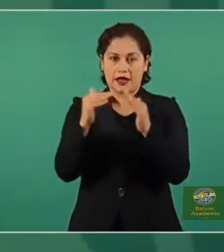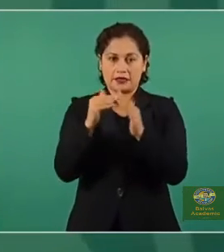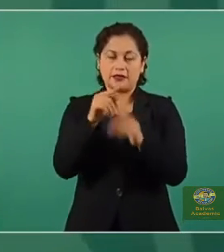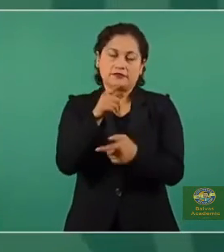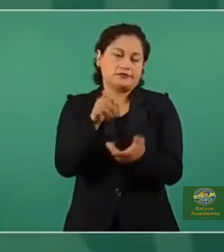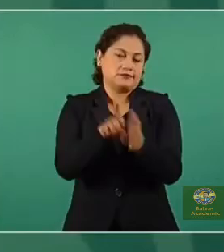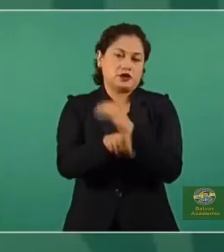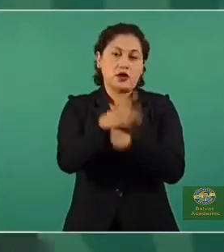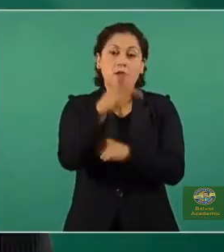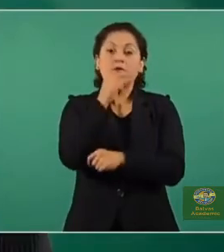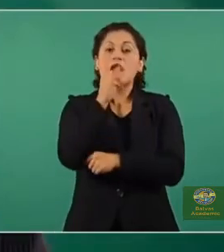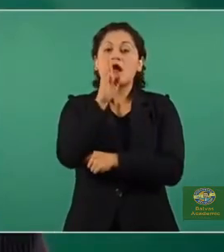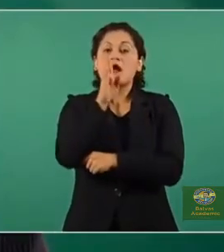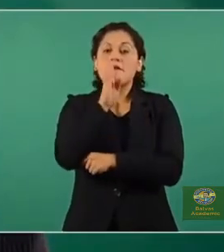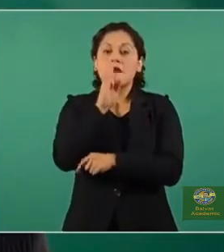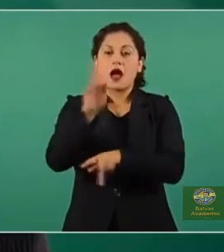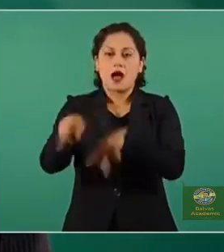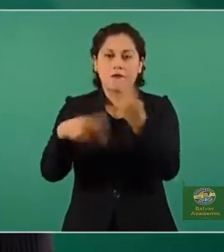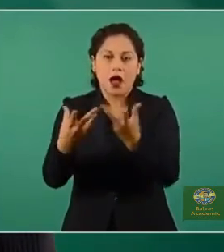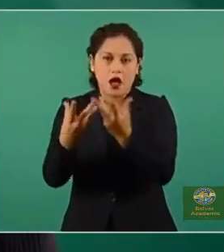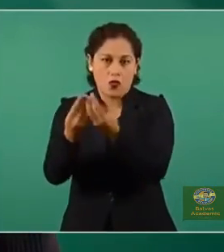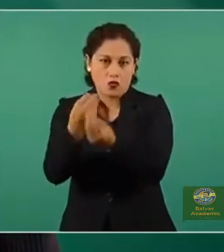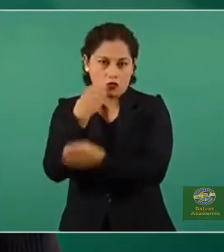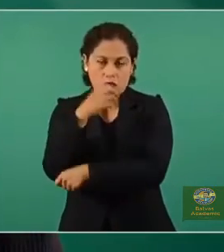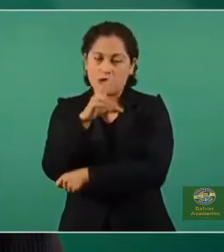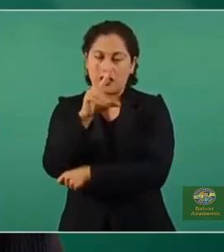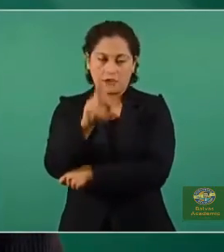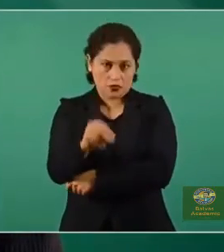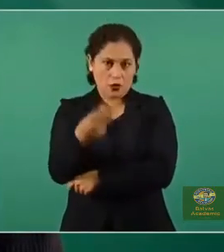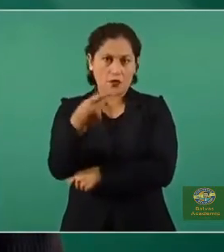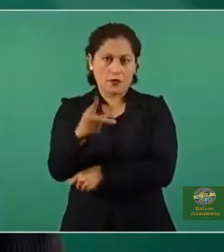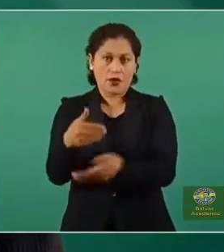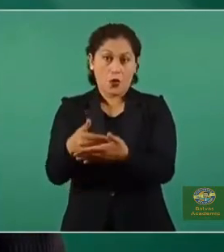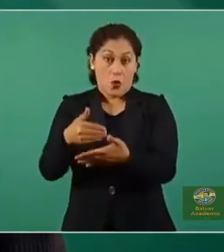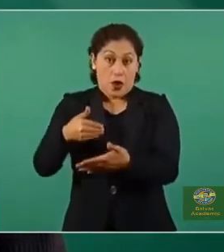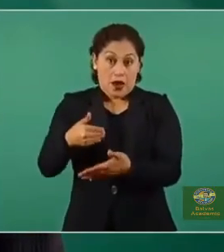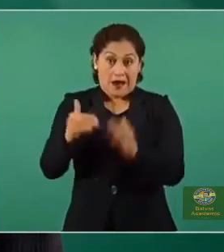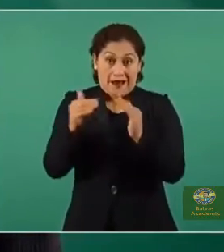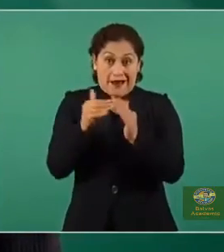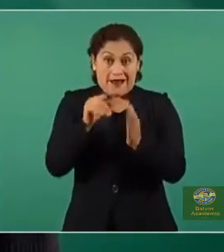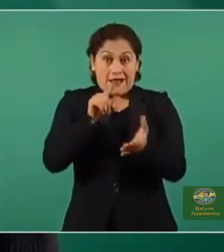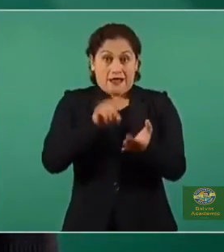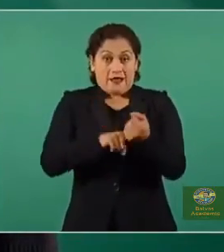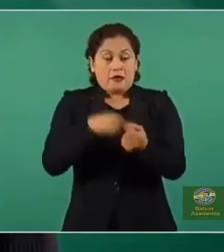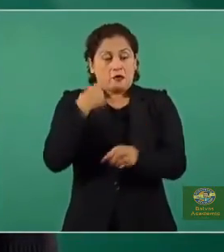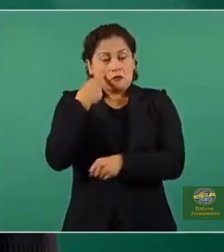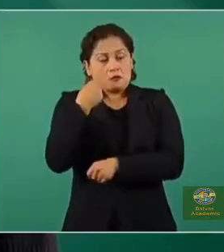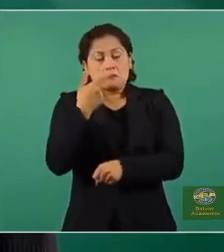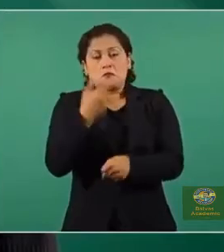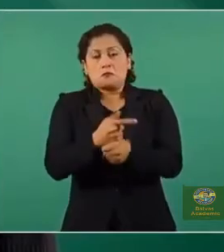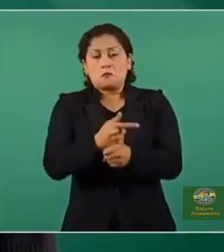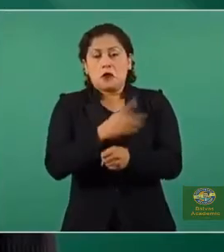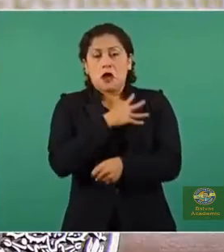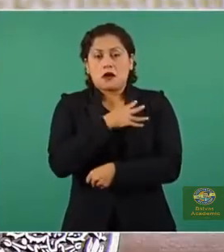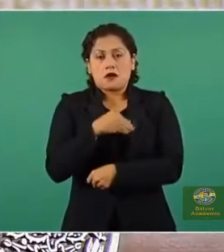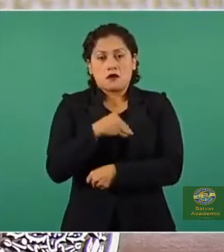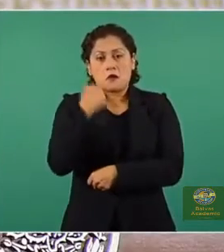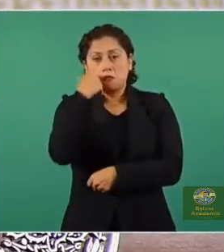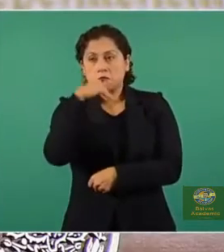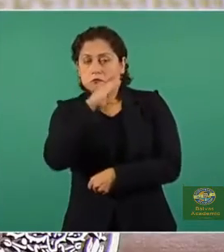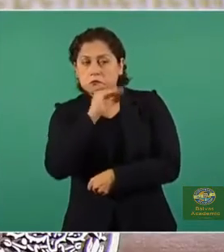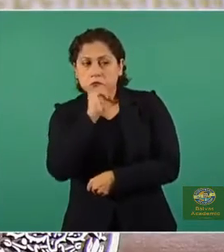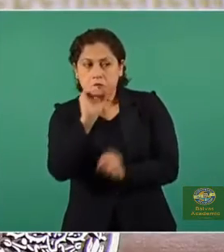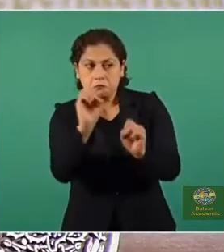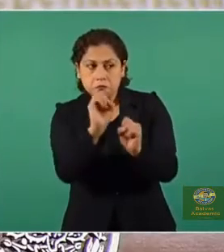niño, lo primero que hace pues es precisamente ver si el niño no tiene temperatura, si no tiene catarrito, si no tiene